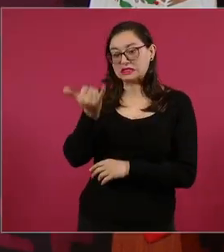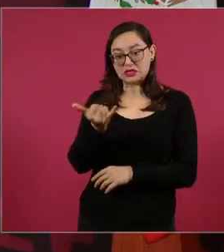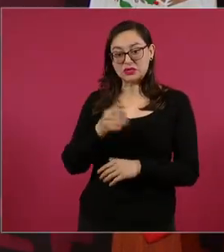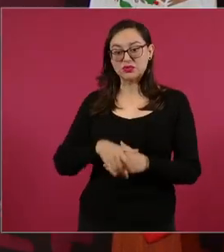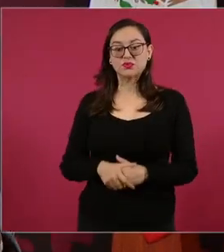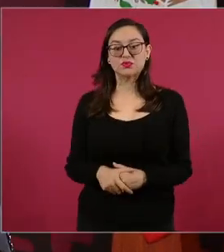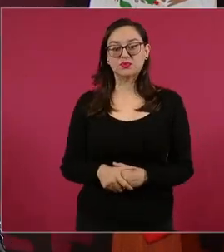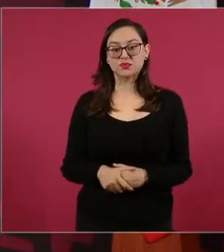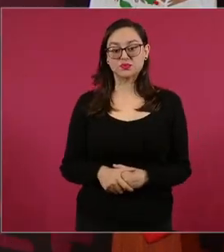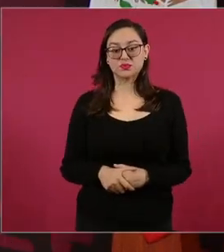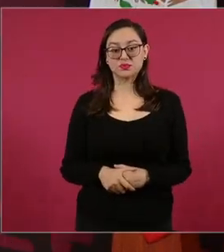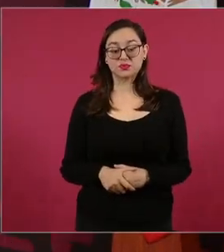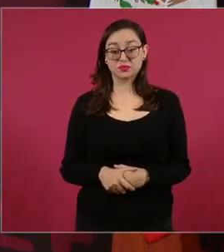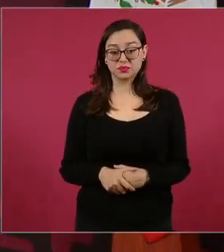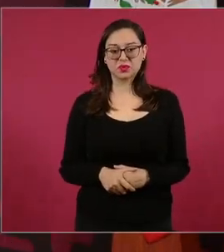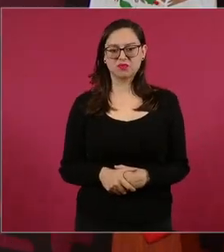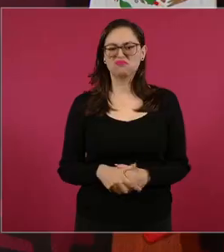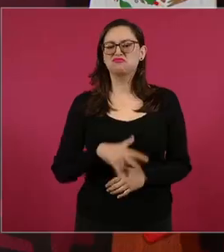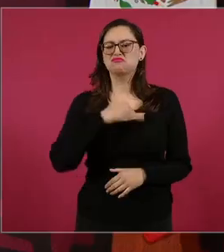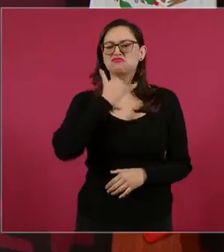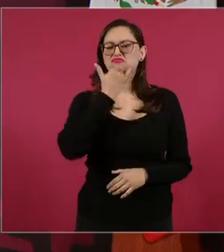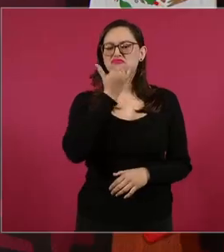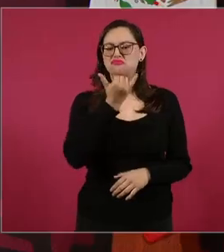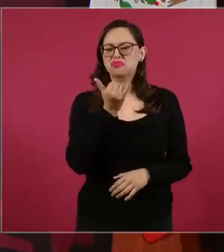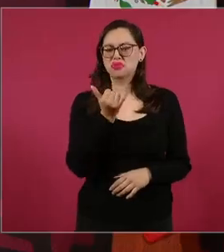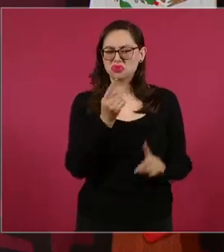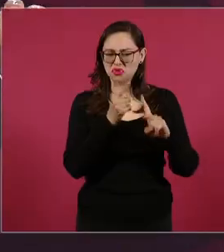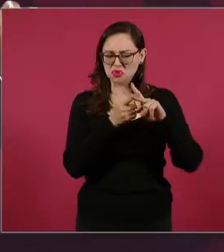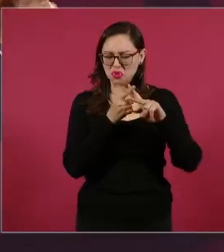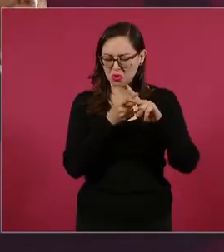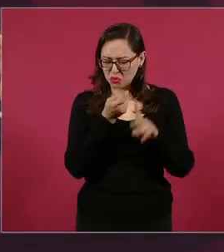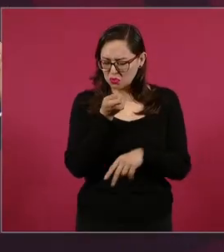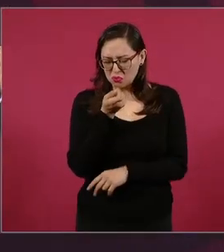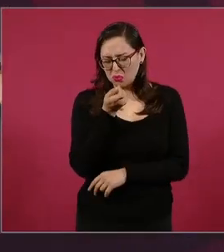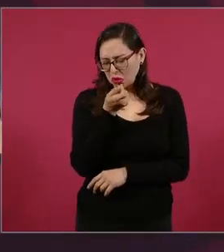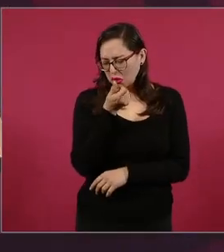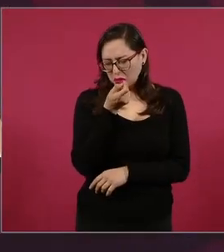Dijo que se había equivocado, se equivocó por muy poco,